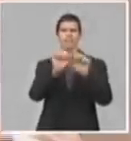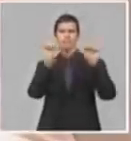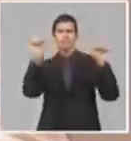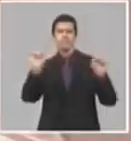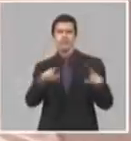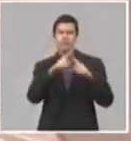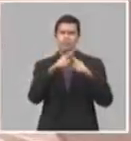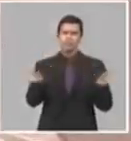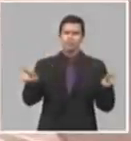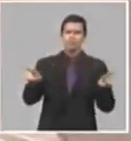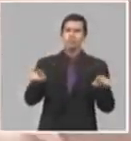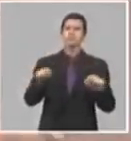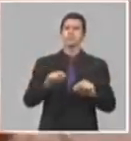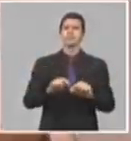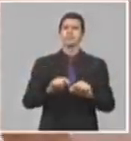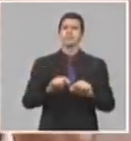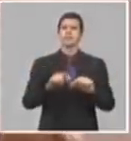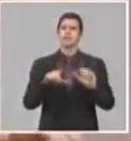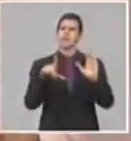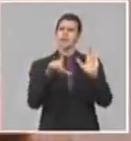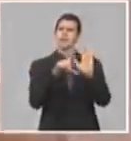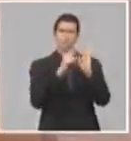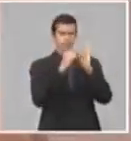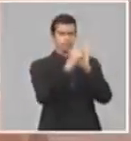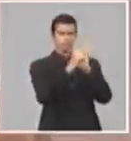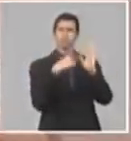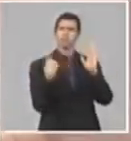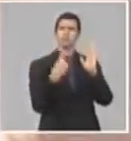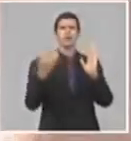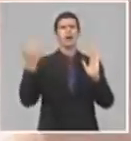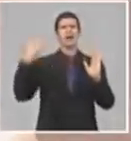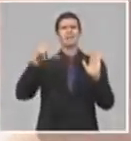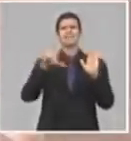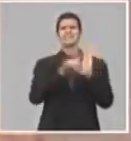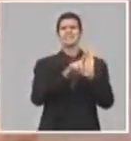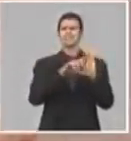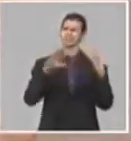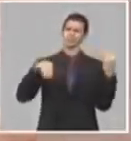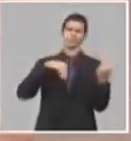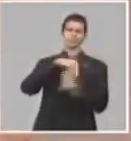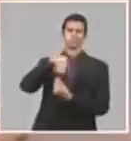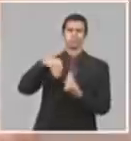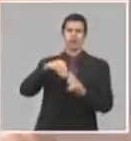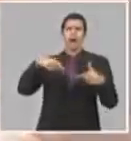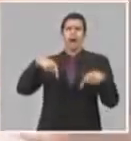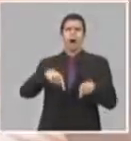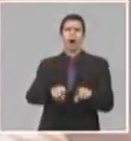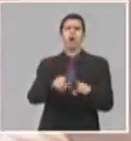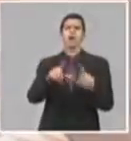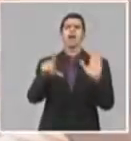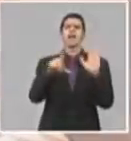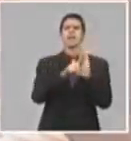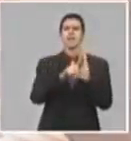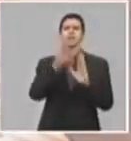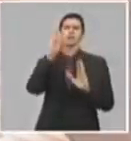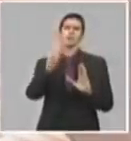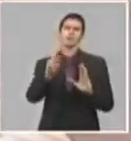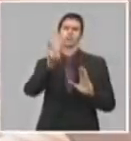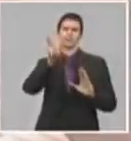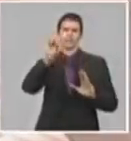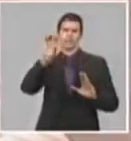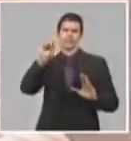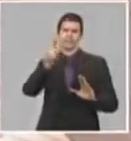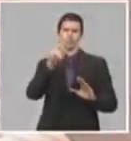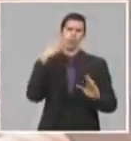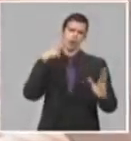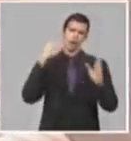la 117 del 2020, que la vamos a derogar, y va a salir la 300 del 2020, que también se publicará